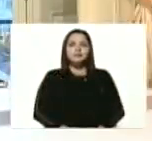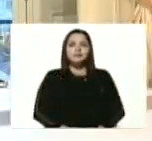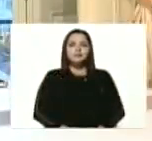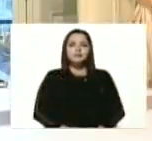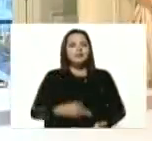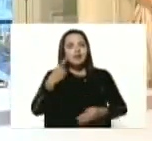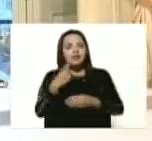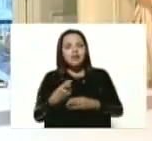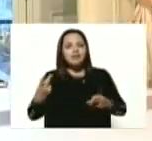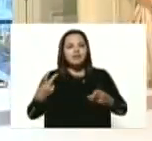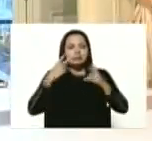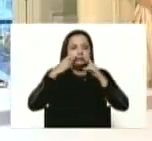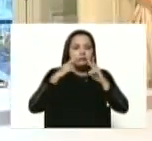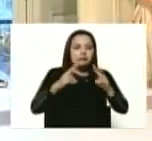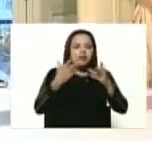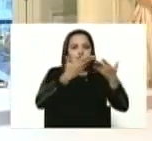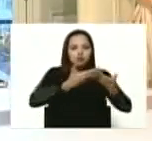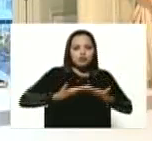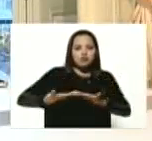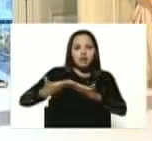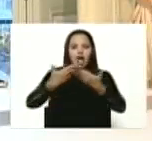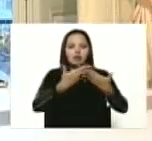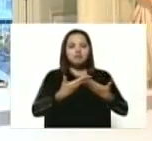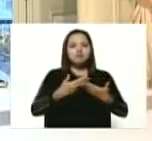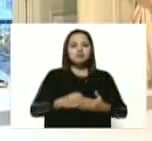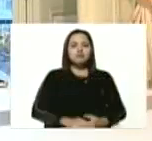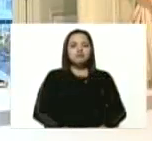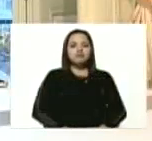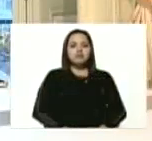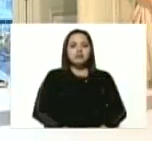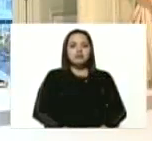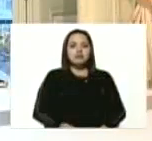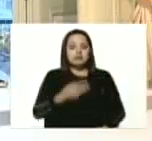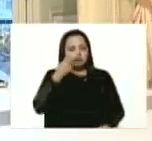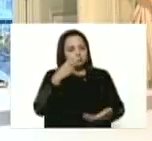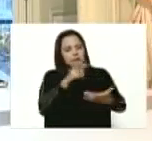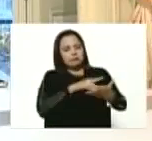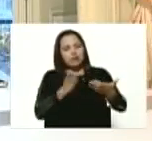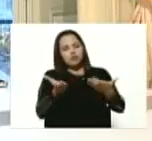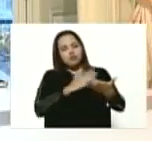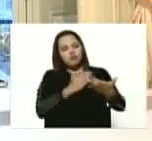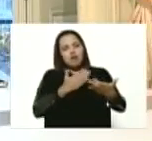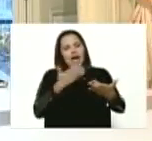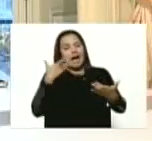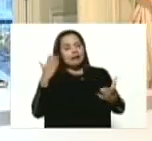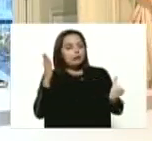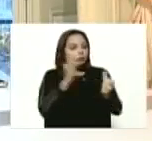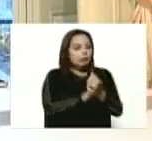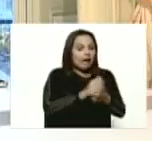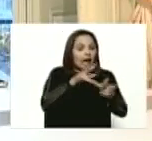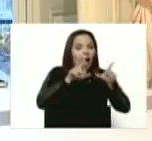Revisarlo, chicos, estudiarlo. Uno cada vez que lo revisa, le encuentra algo nuevo.